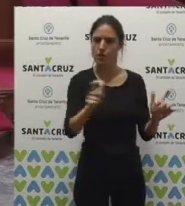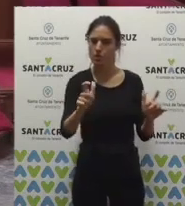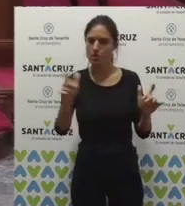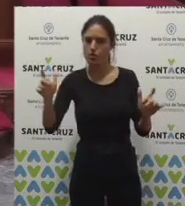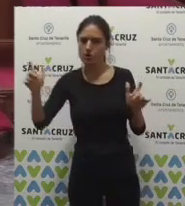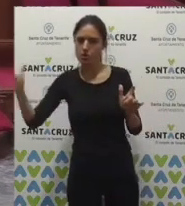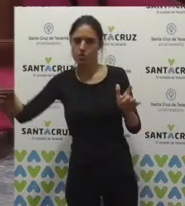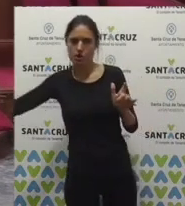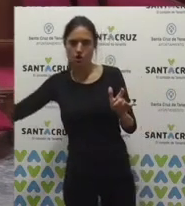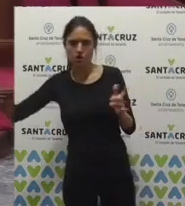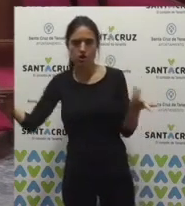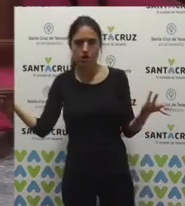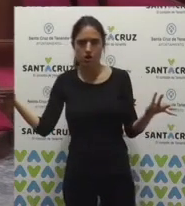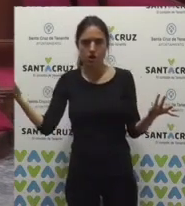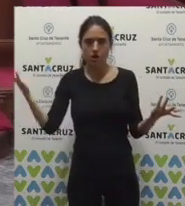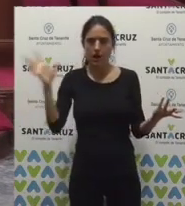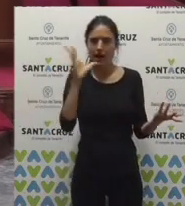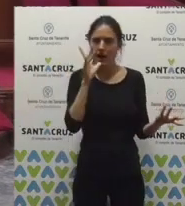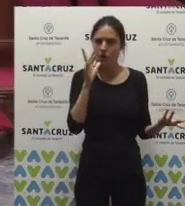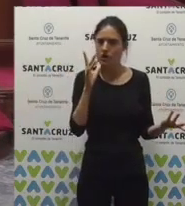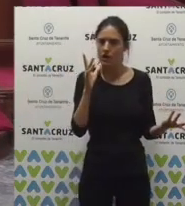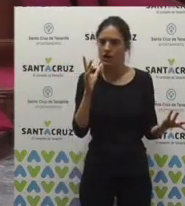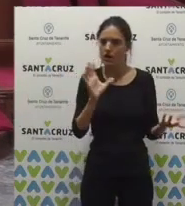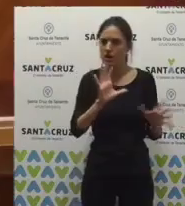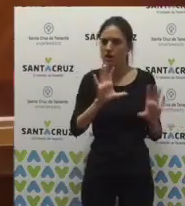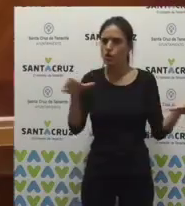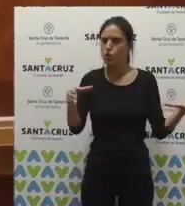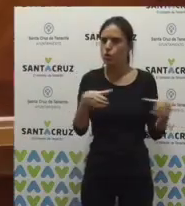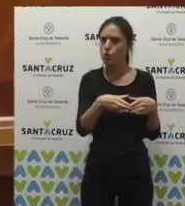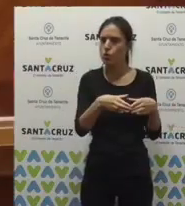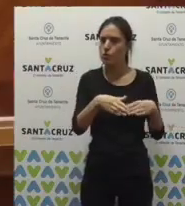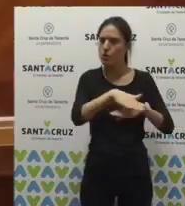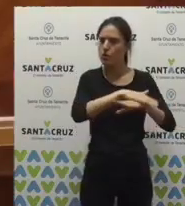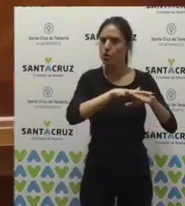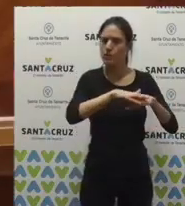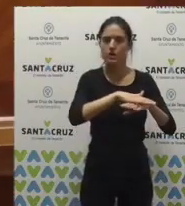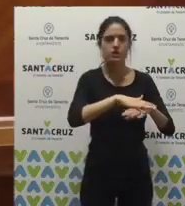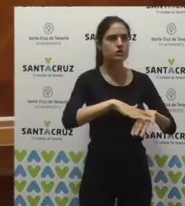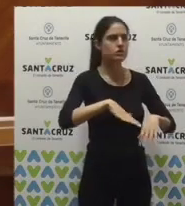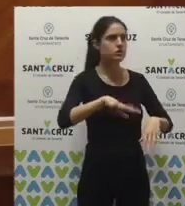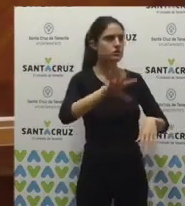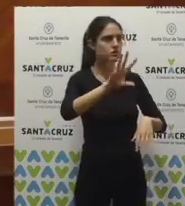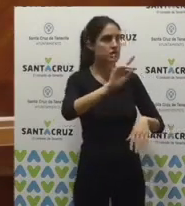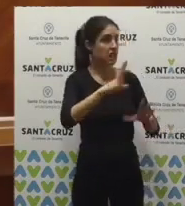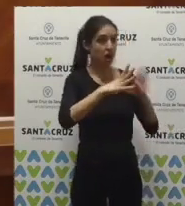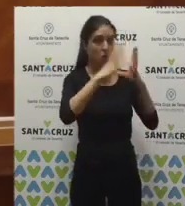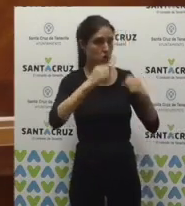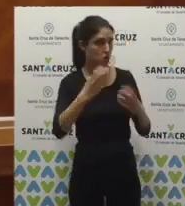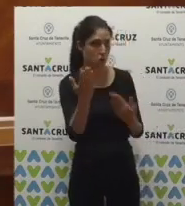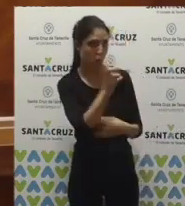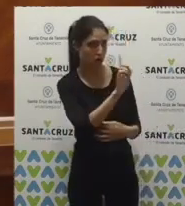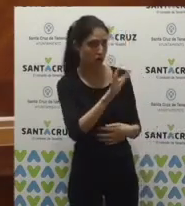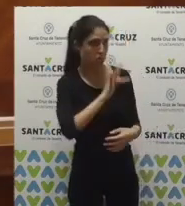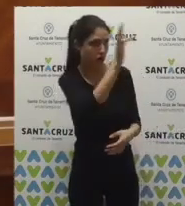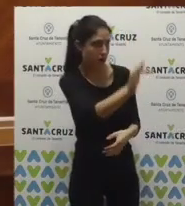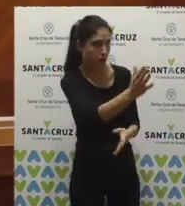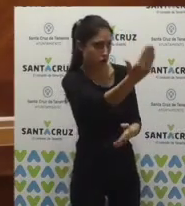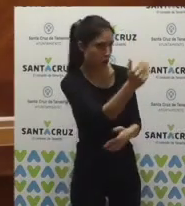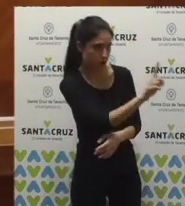y de nuevo josé martín el nombre el grupo de gobierno va consumiendo ambos se acuerdan de la palabra